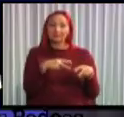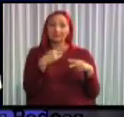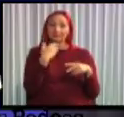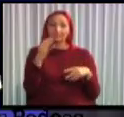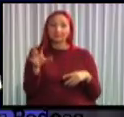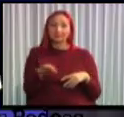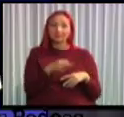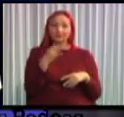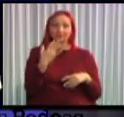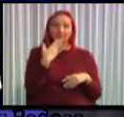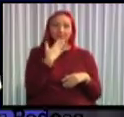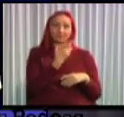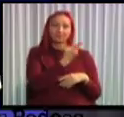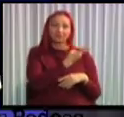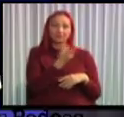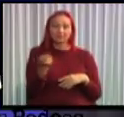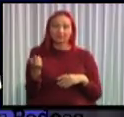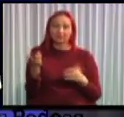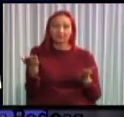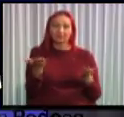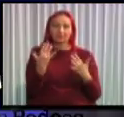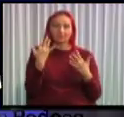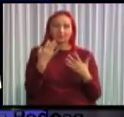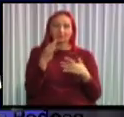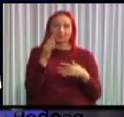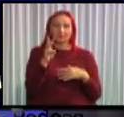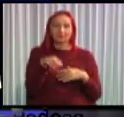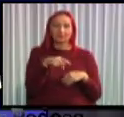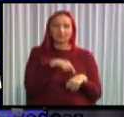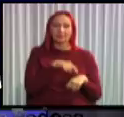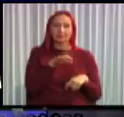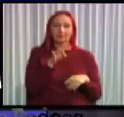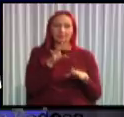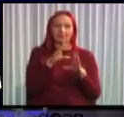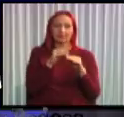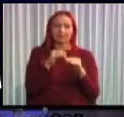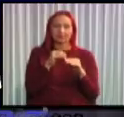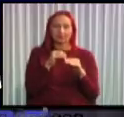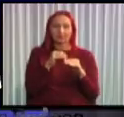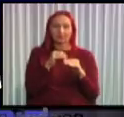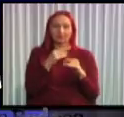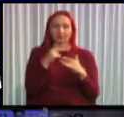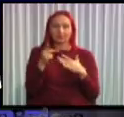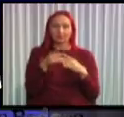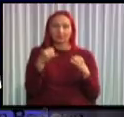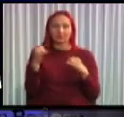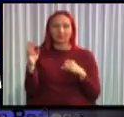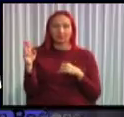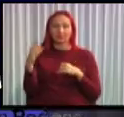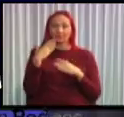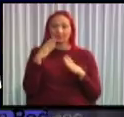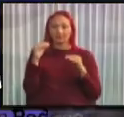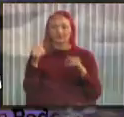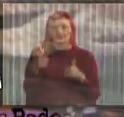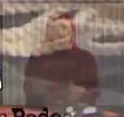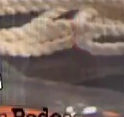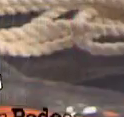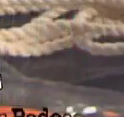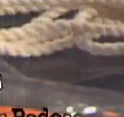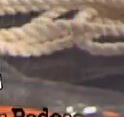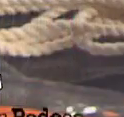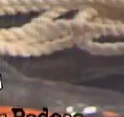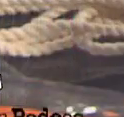mejor forma. Mil gracias a ustedes. Les esperamos el martes a partir de las 8 de la noche con un programa más de Sin Rodeos. Que la pasen muy bien.